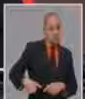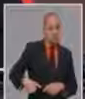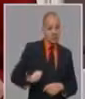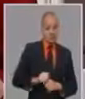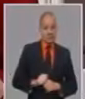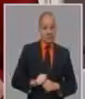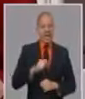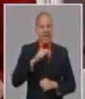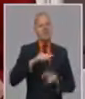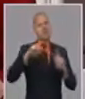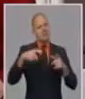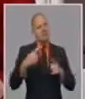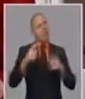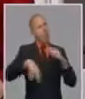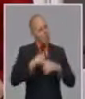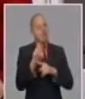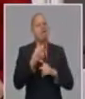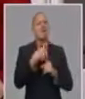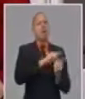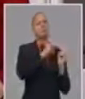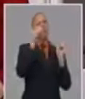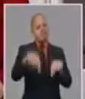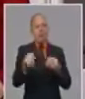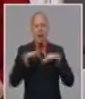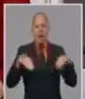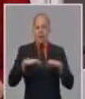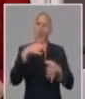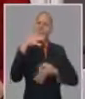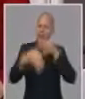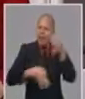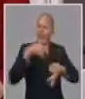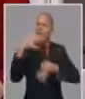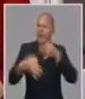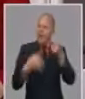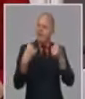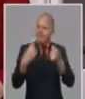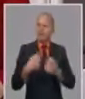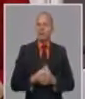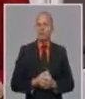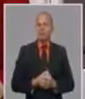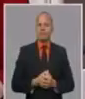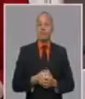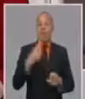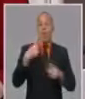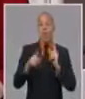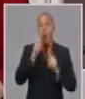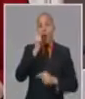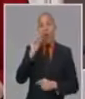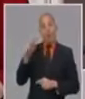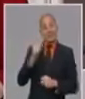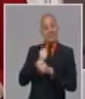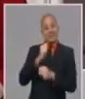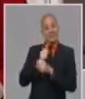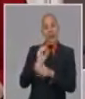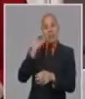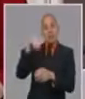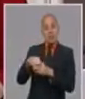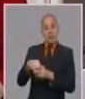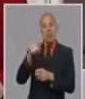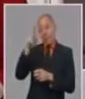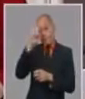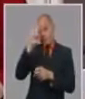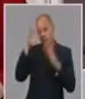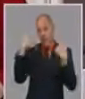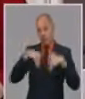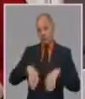y muchos otros clínicos que están viendo, los propios compañeros, el propio doctor Buchaca, que es el presidente de la Sociedad de Medicina Interna, que tiene un trabajo